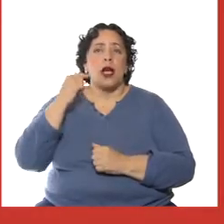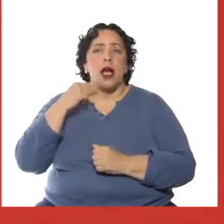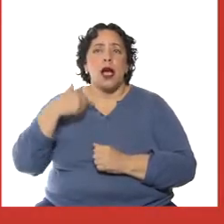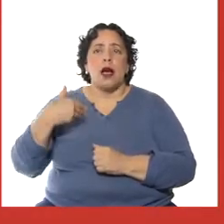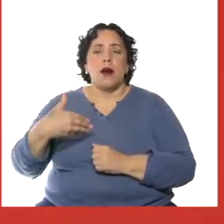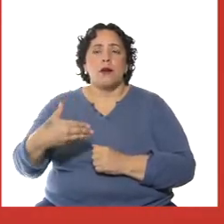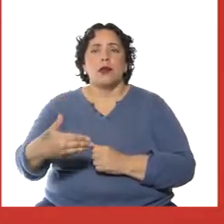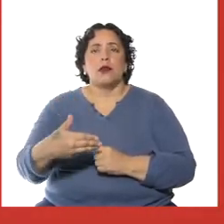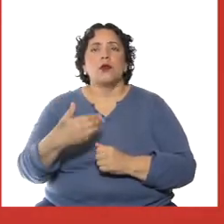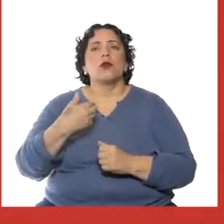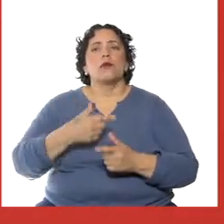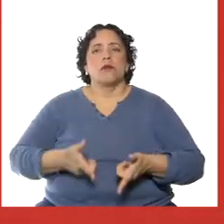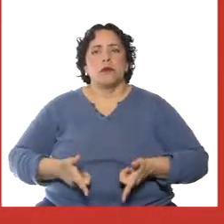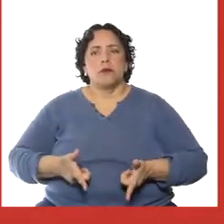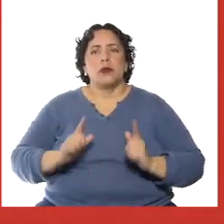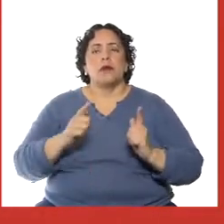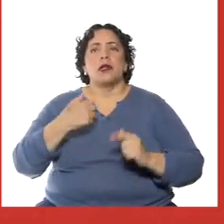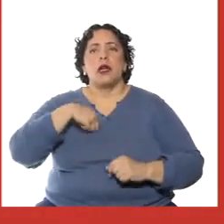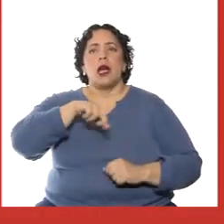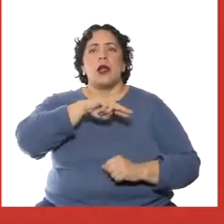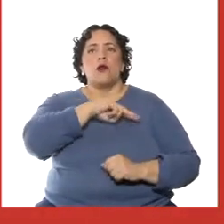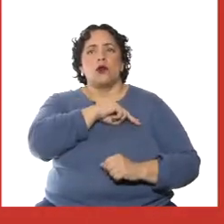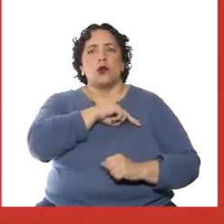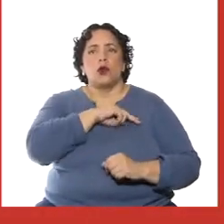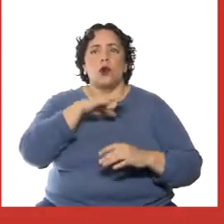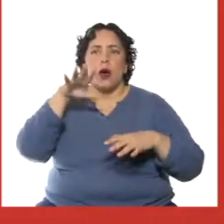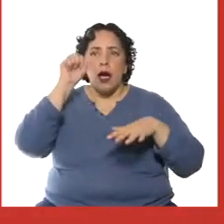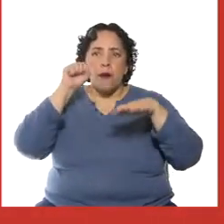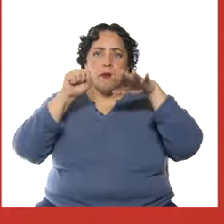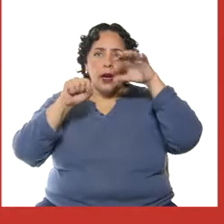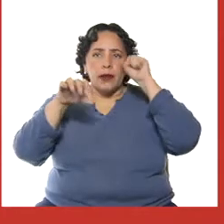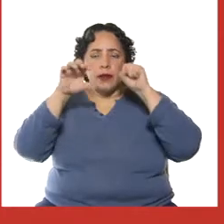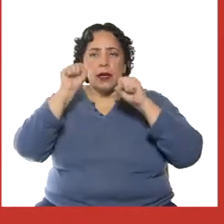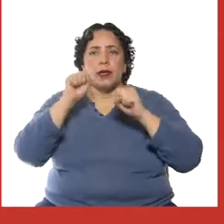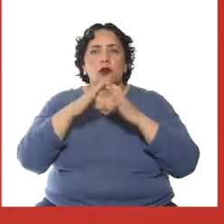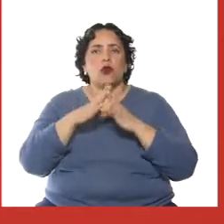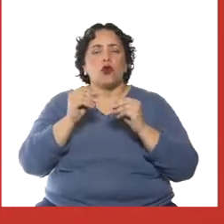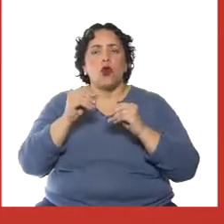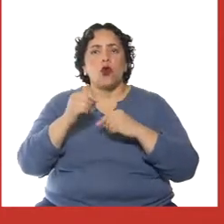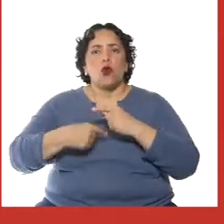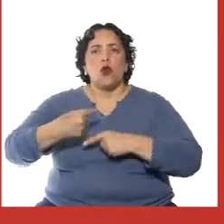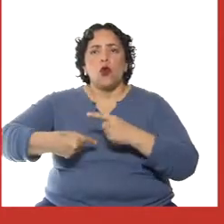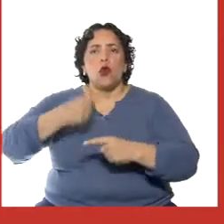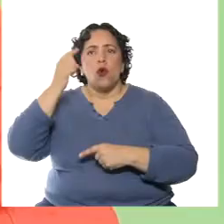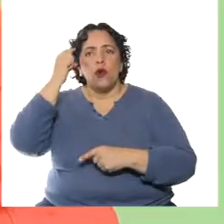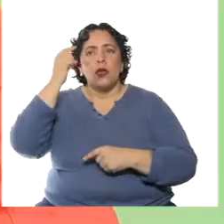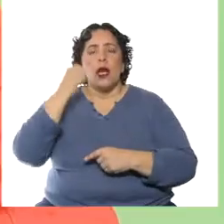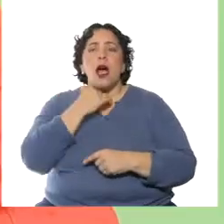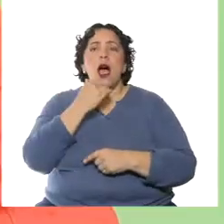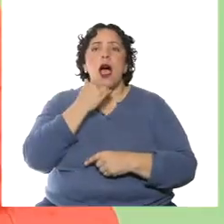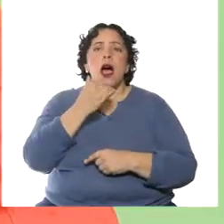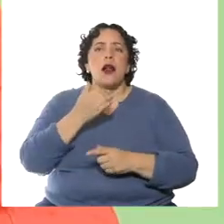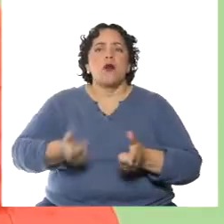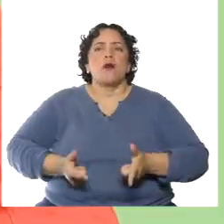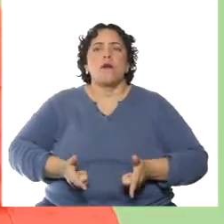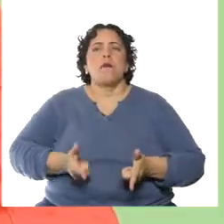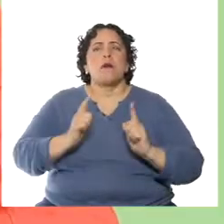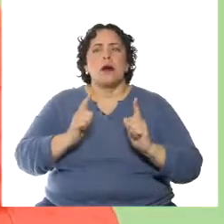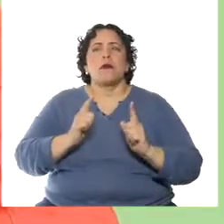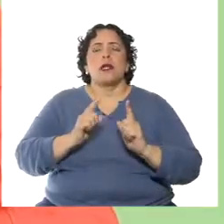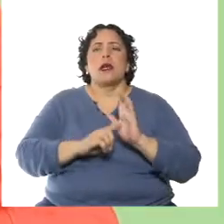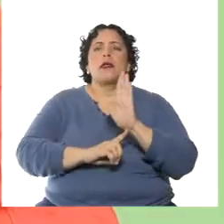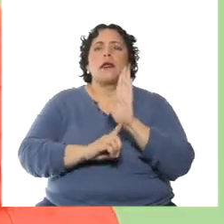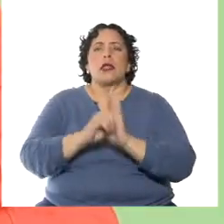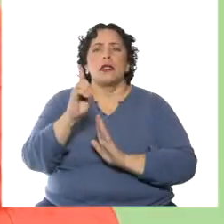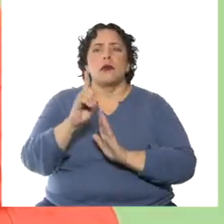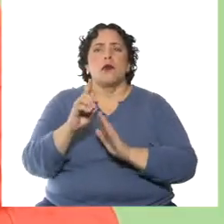hábitos nos permiten a nosotros aprender todos los días algo que nos permita